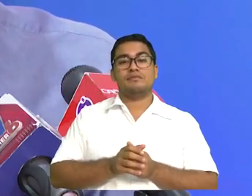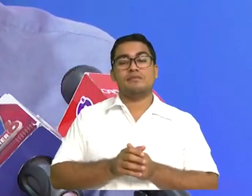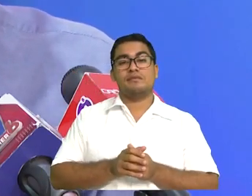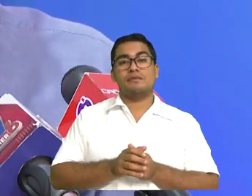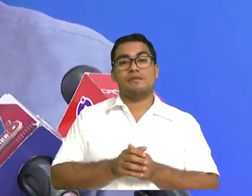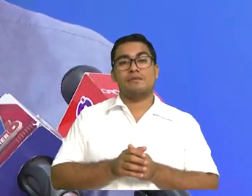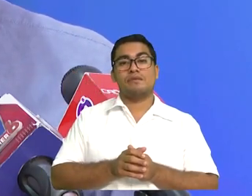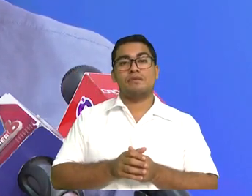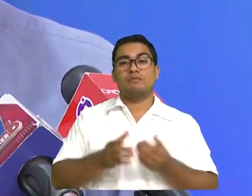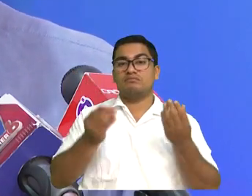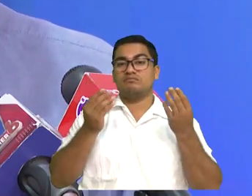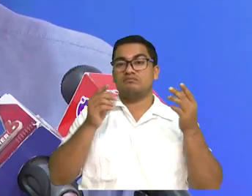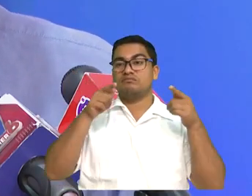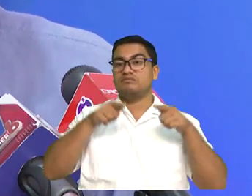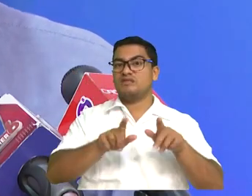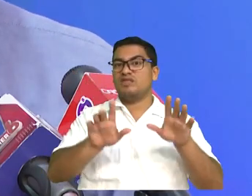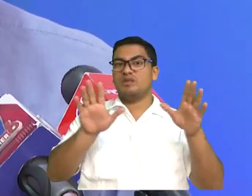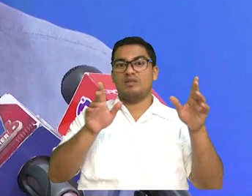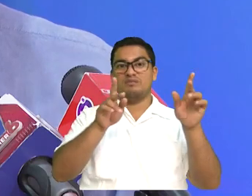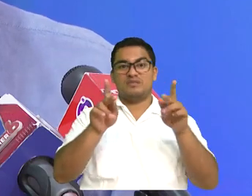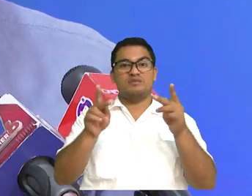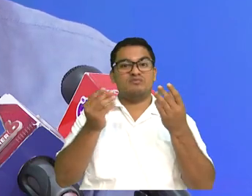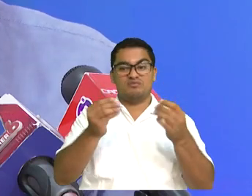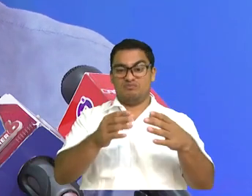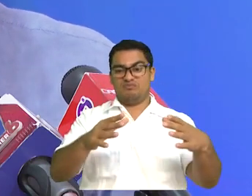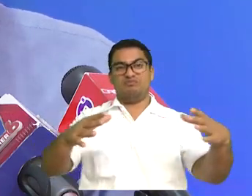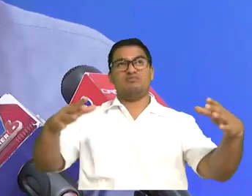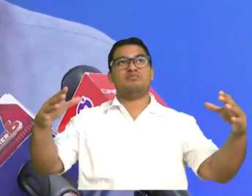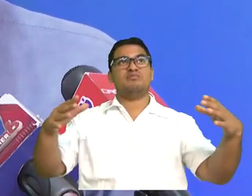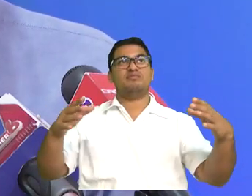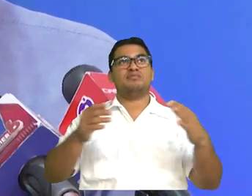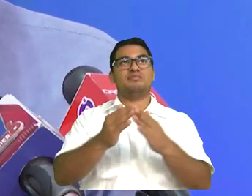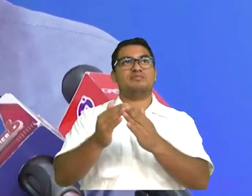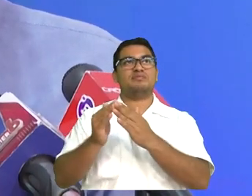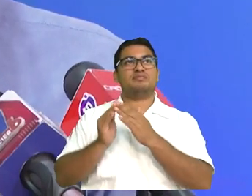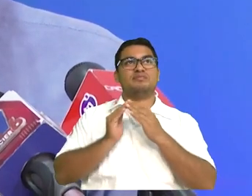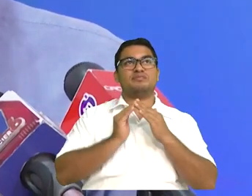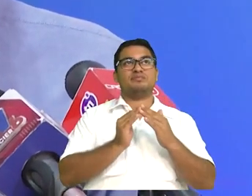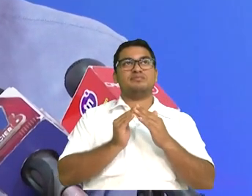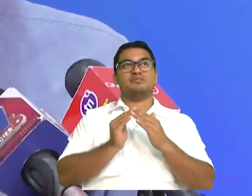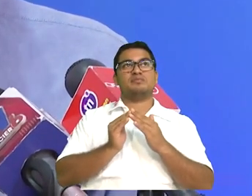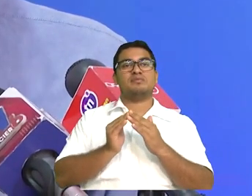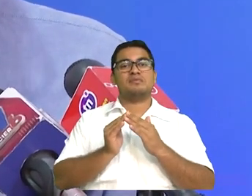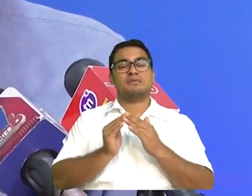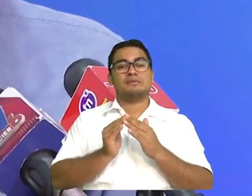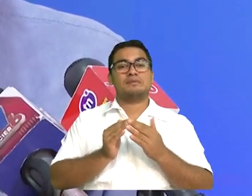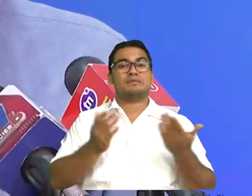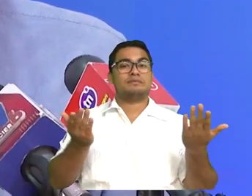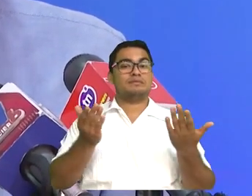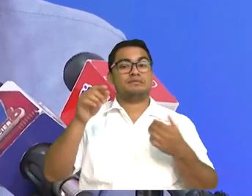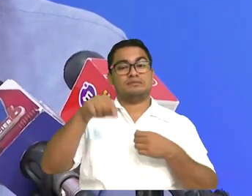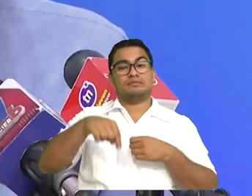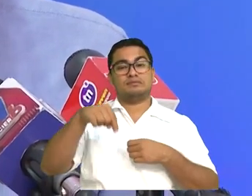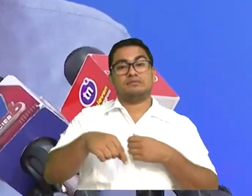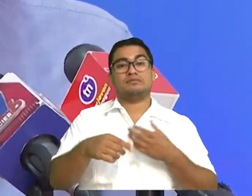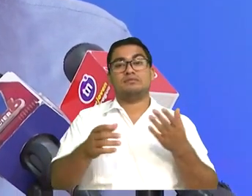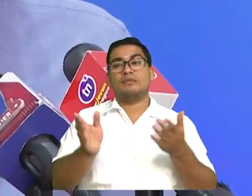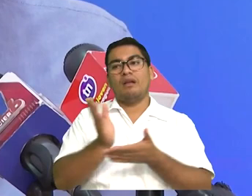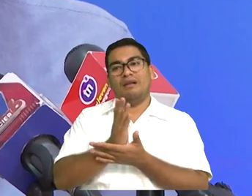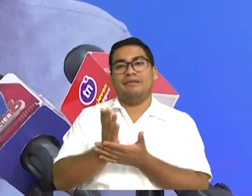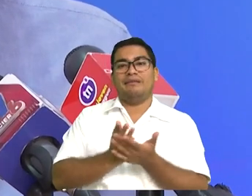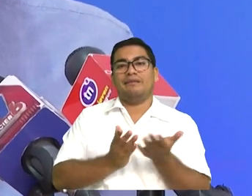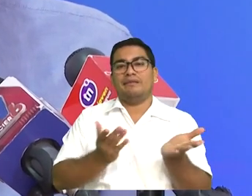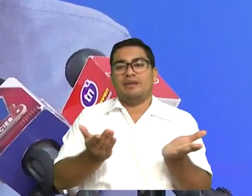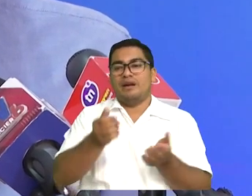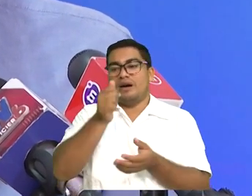el crecimiento, por la expansión de la ciudad, en algún momento ahora ya presenta algunos déficits, ¿verdad?